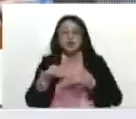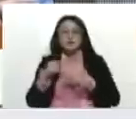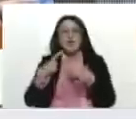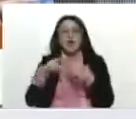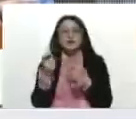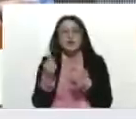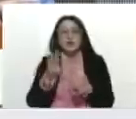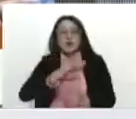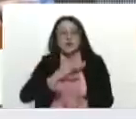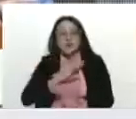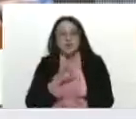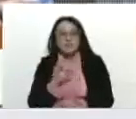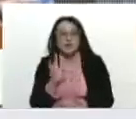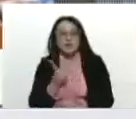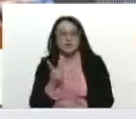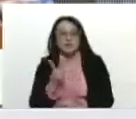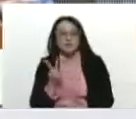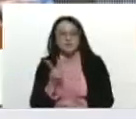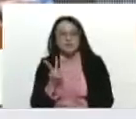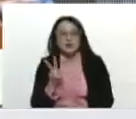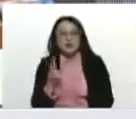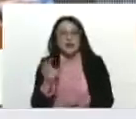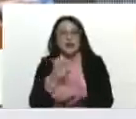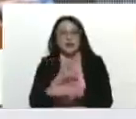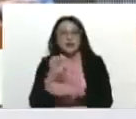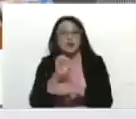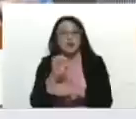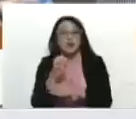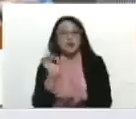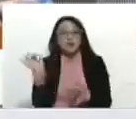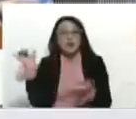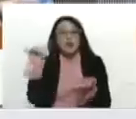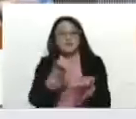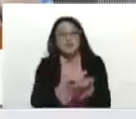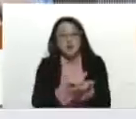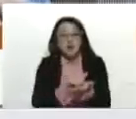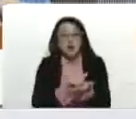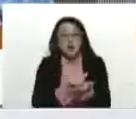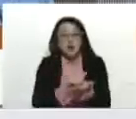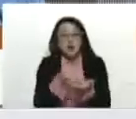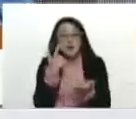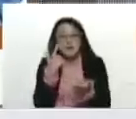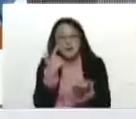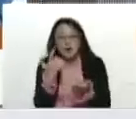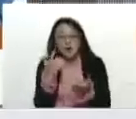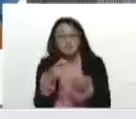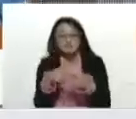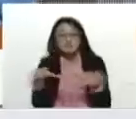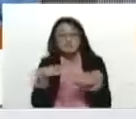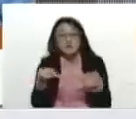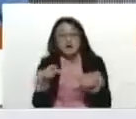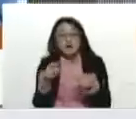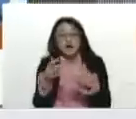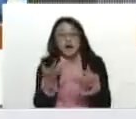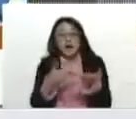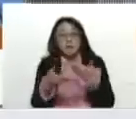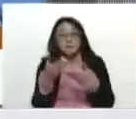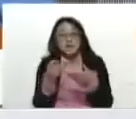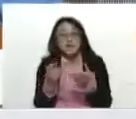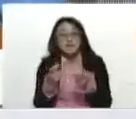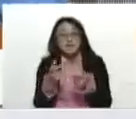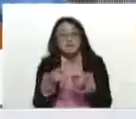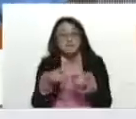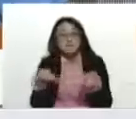tenemos que ir en avión a ver los billetes a Estados Unidos Esa es la dolarización tenemos que ir en avión a cambiar los billetes viejos